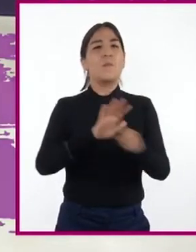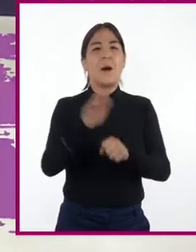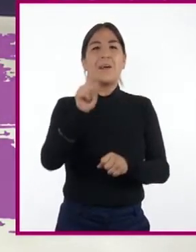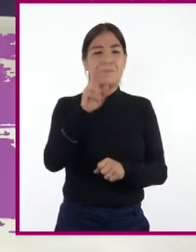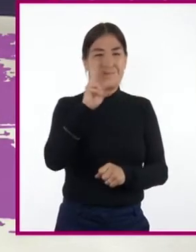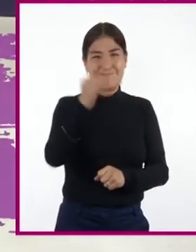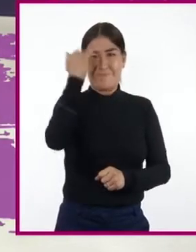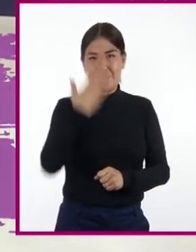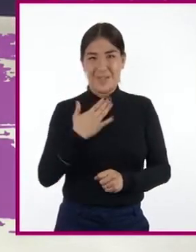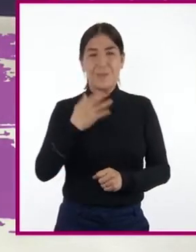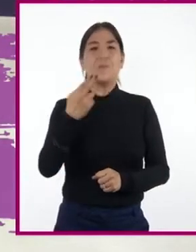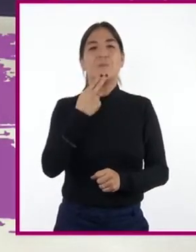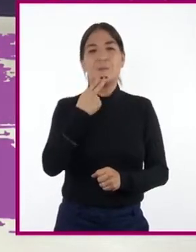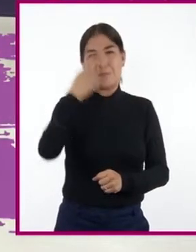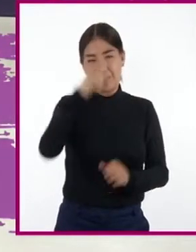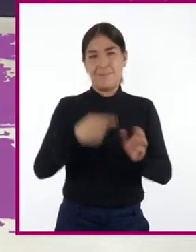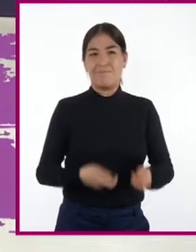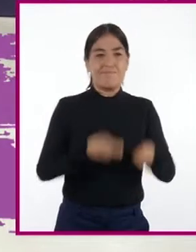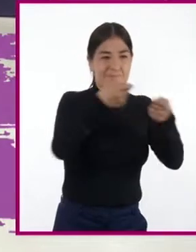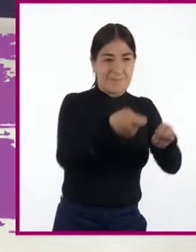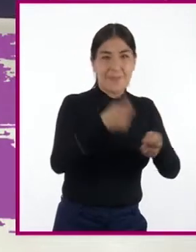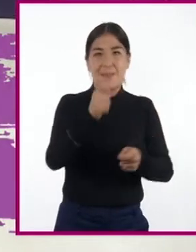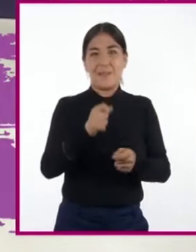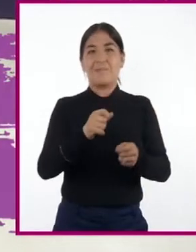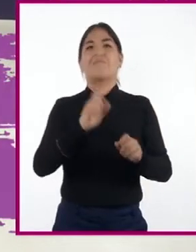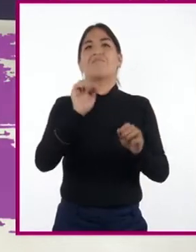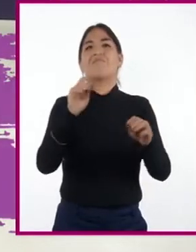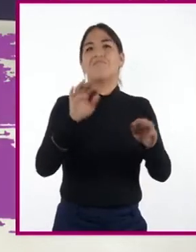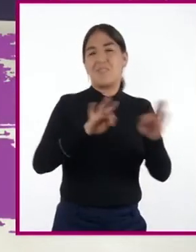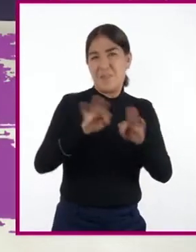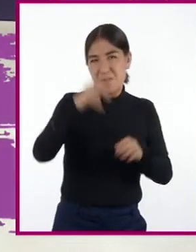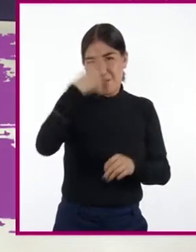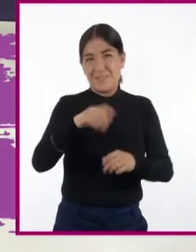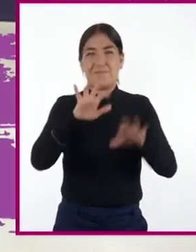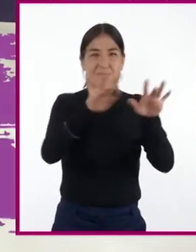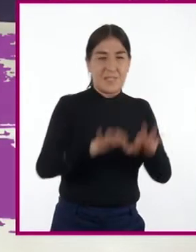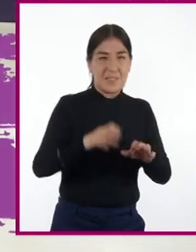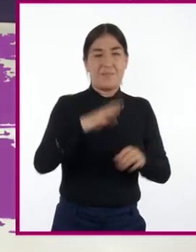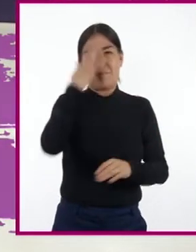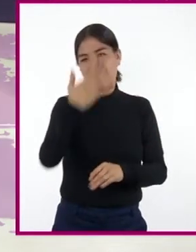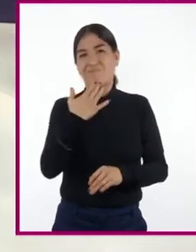siguientes imágenes utilizarían para entregar un trabajo final sobre estrategias de estudio?